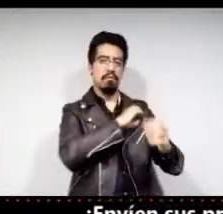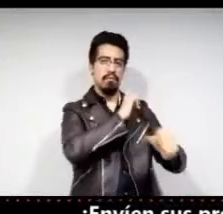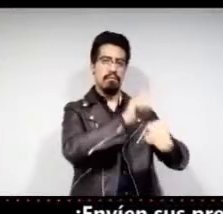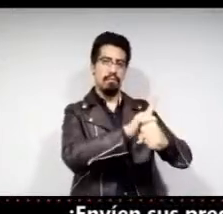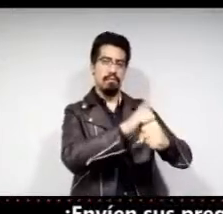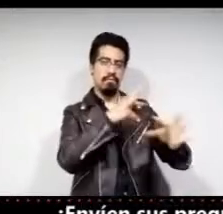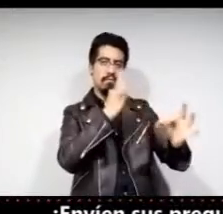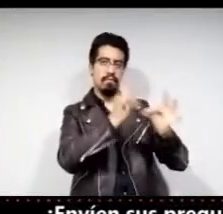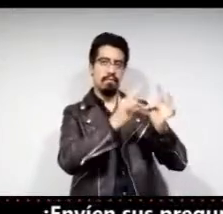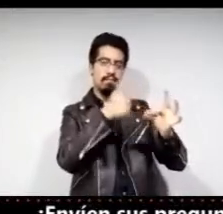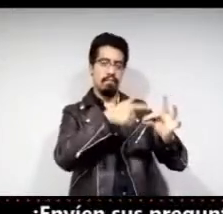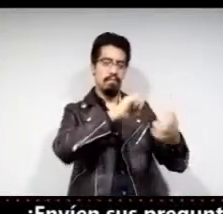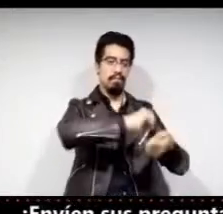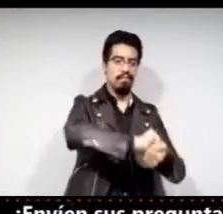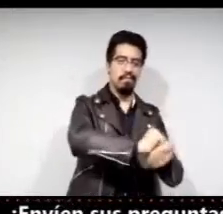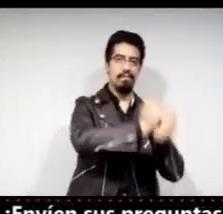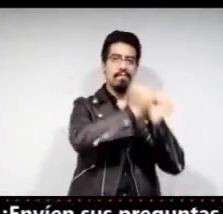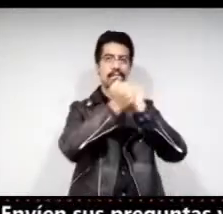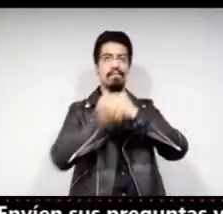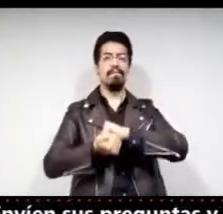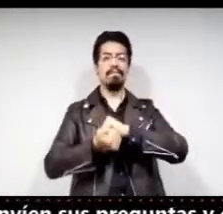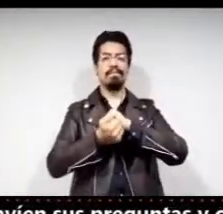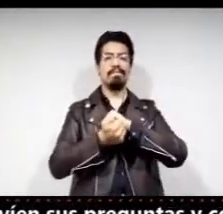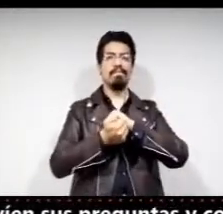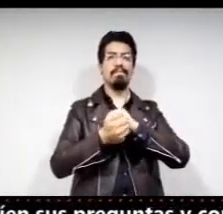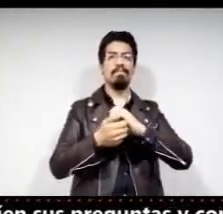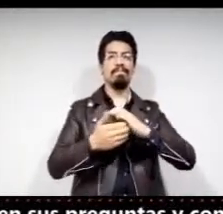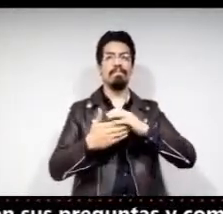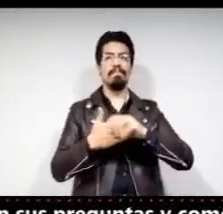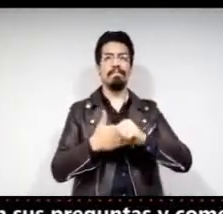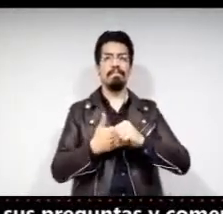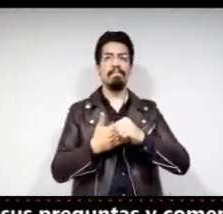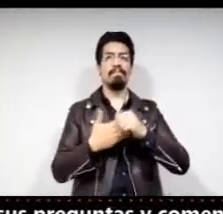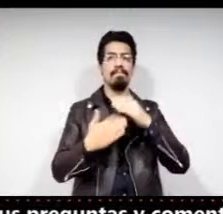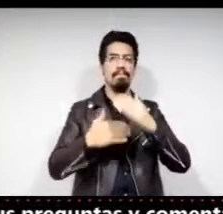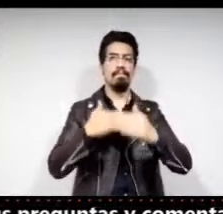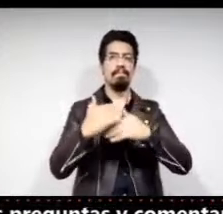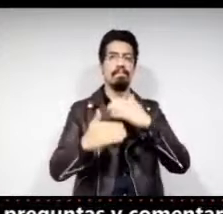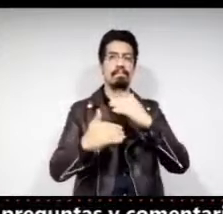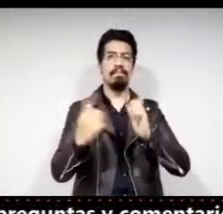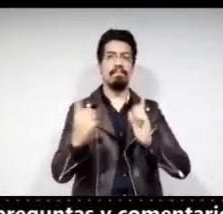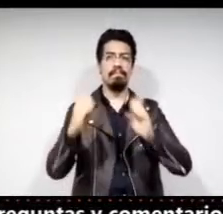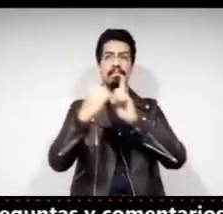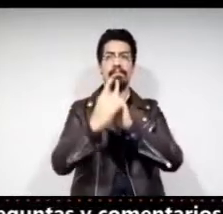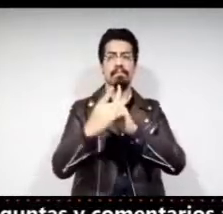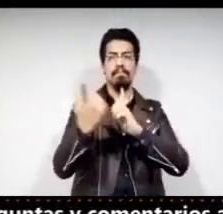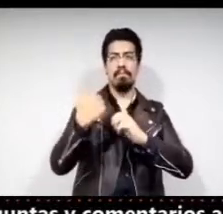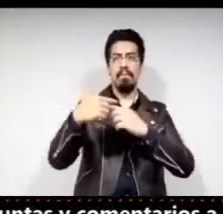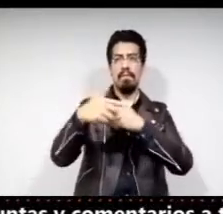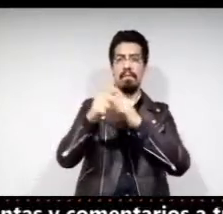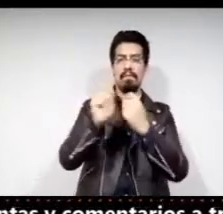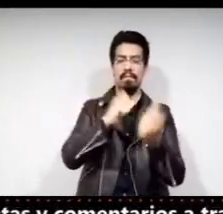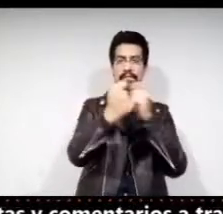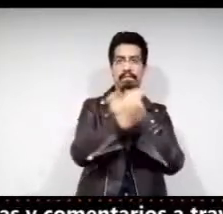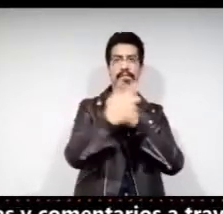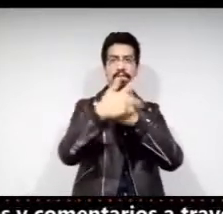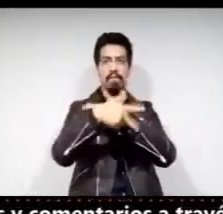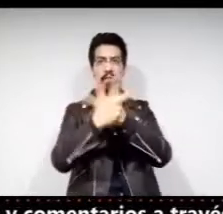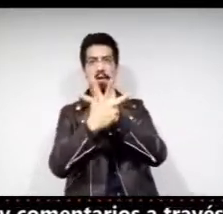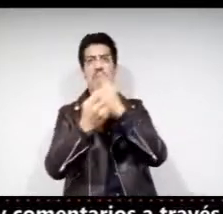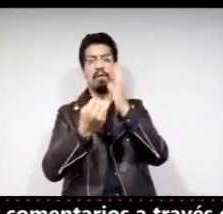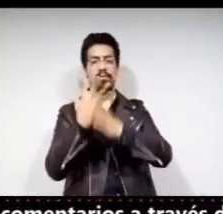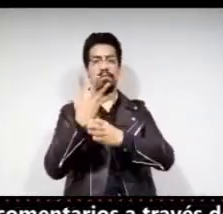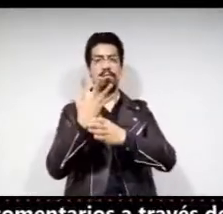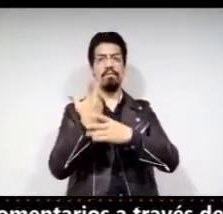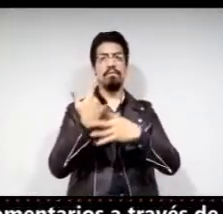convierte este proceso de paso entre lo presencial a lo digital. Considero que estas fueron las